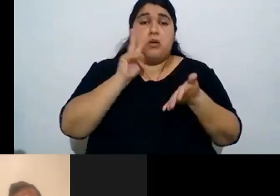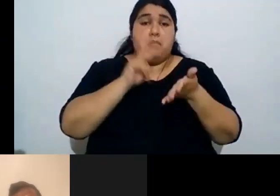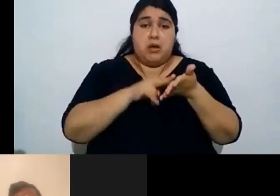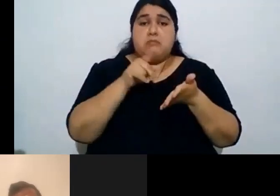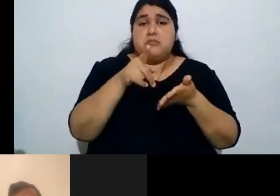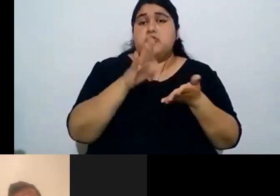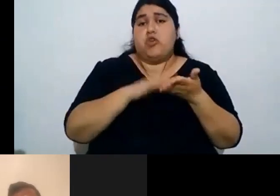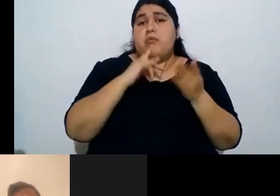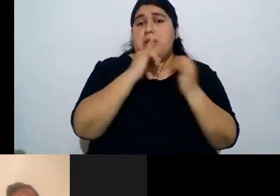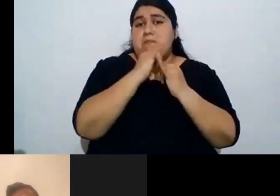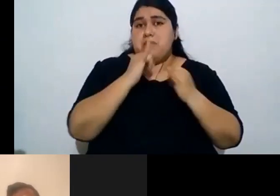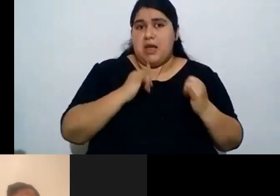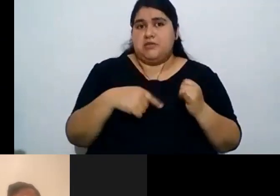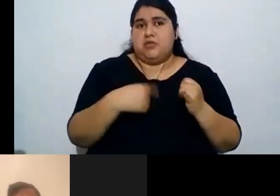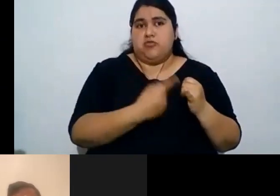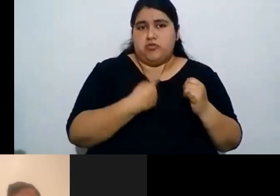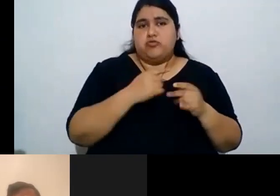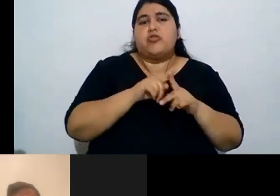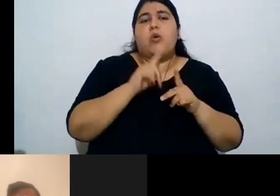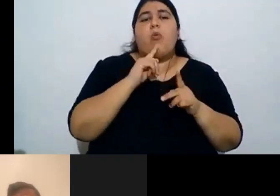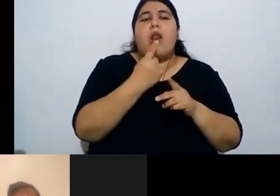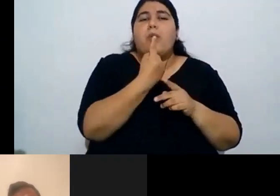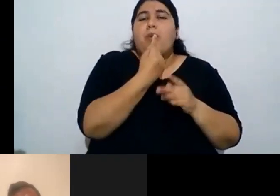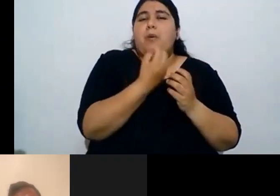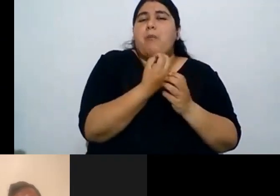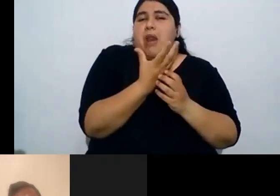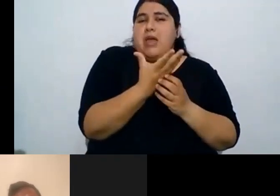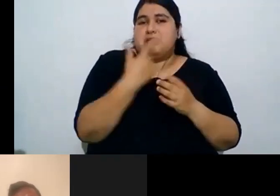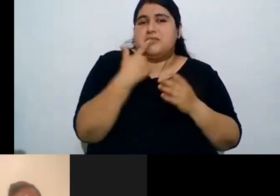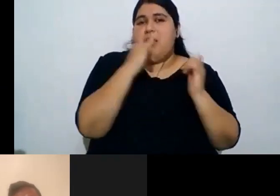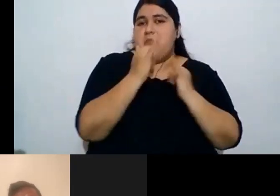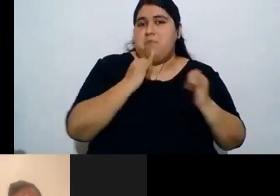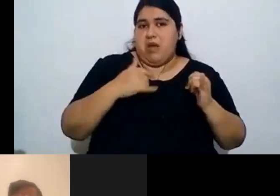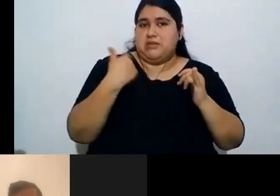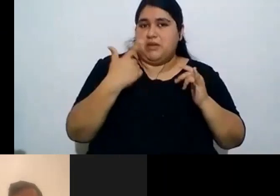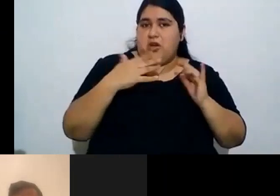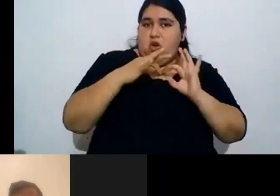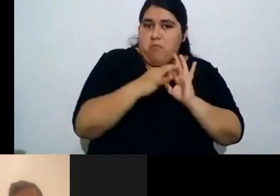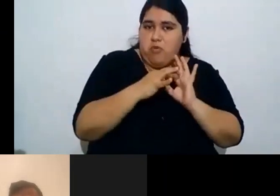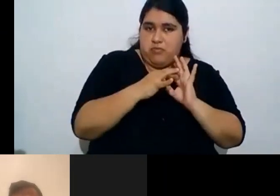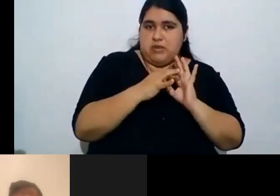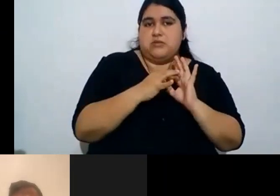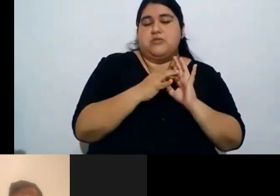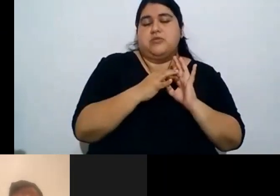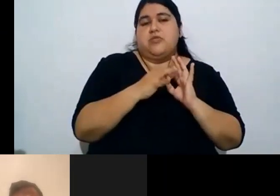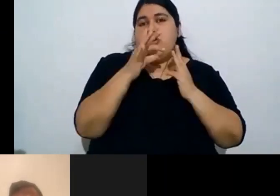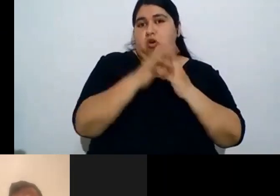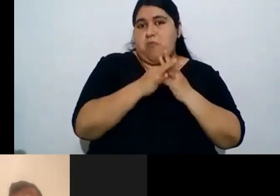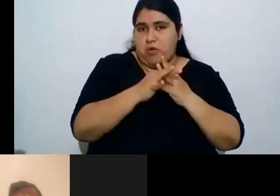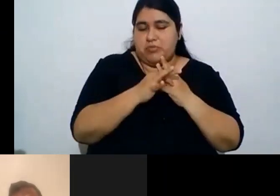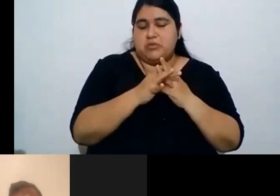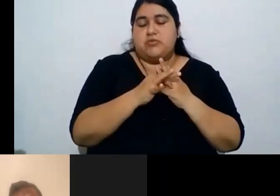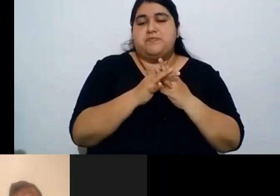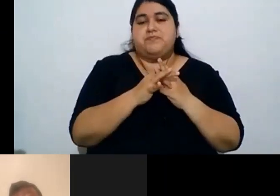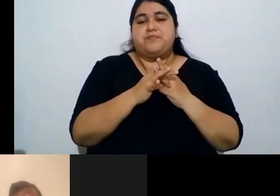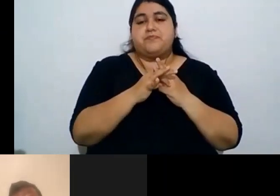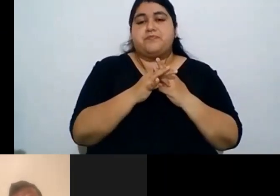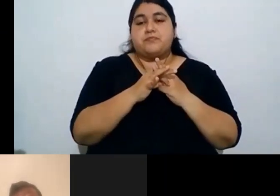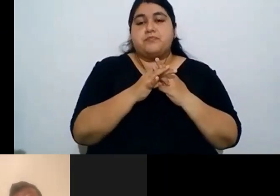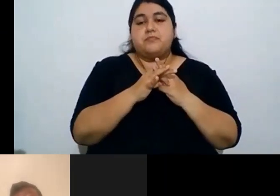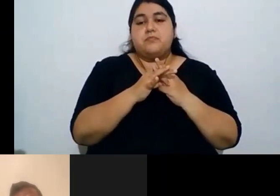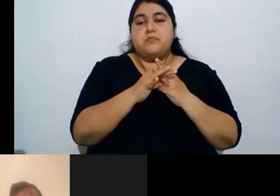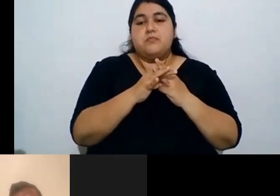paz que encendemos la llama para la paz, comprometidos para ese proceso de que se